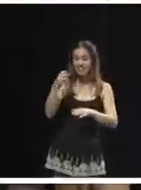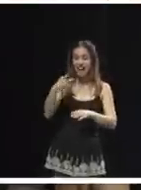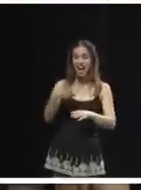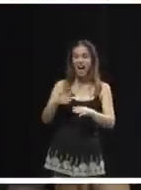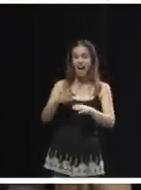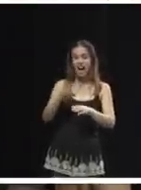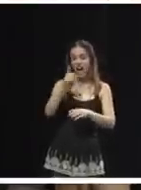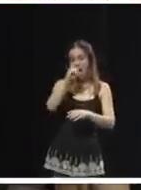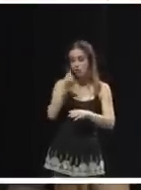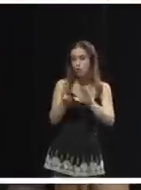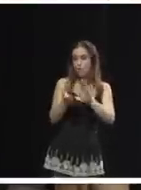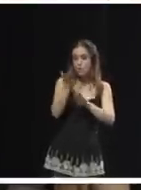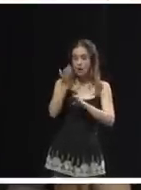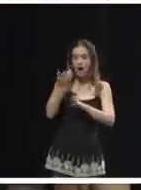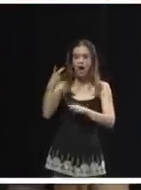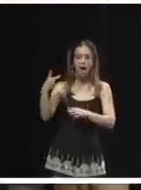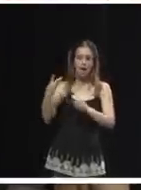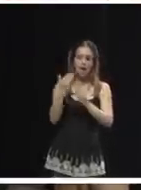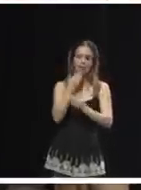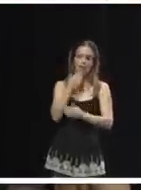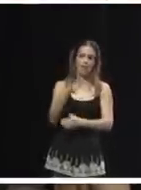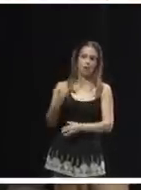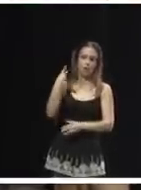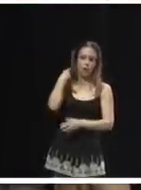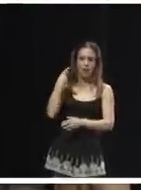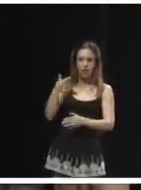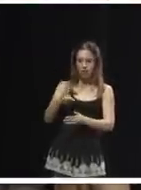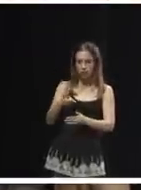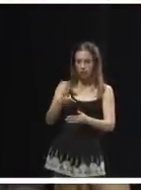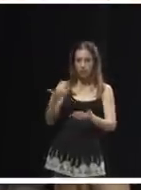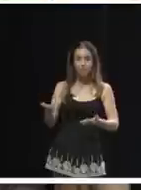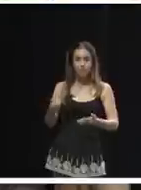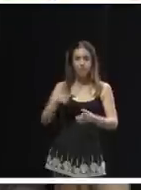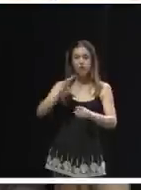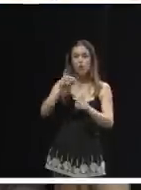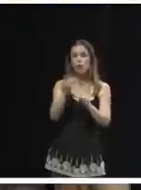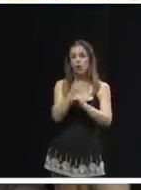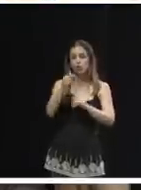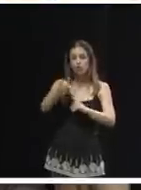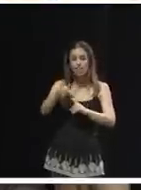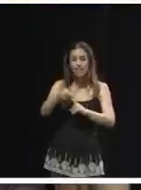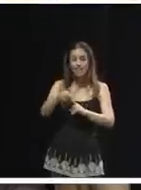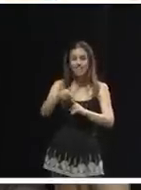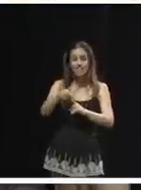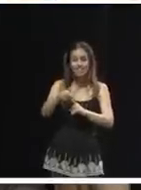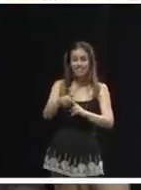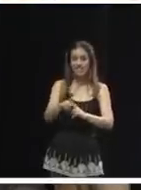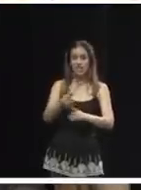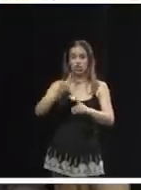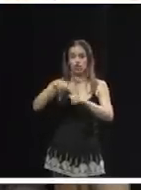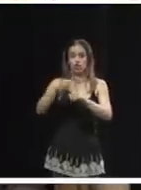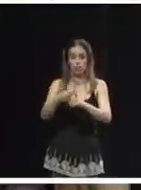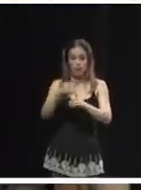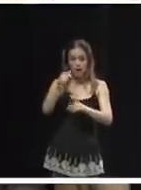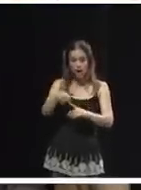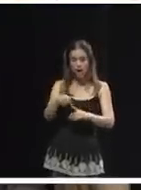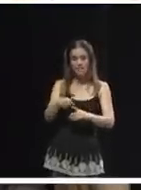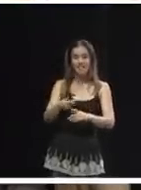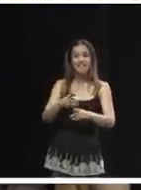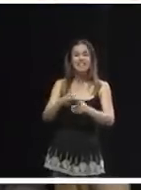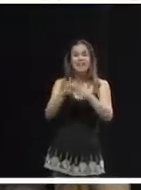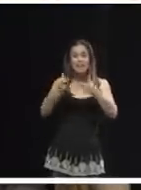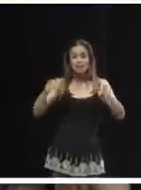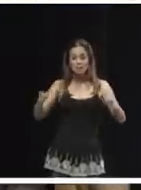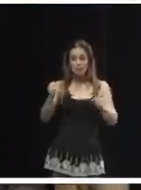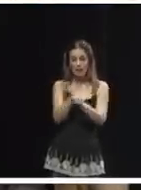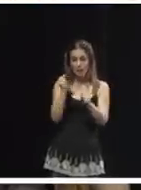esto, todo esto, lo va a conseguir Sumar, porque en estas 2 semanas lo vamos a cambiar todo, porque podemos seguir creciendo en empleo, podemos